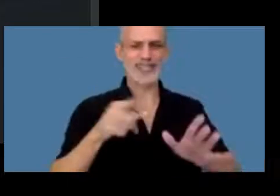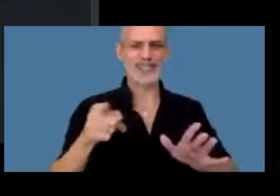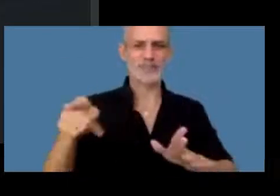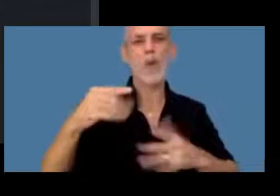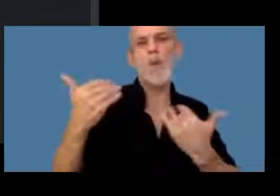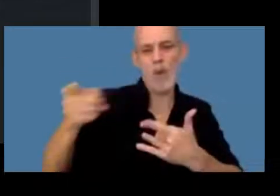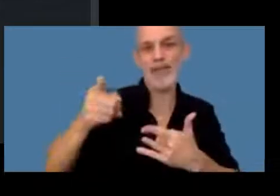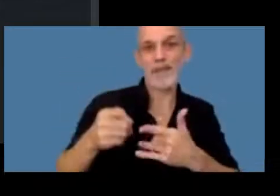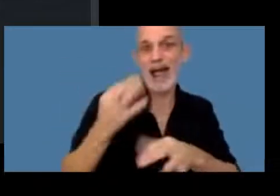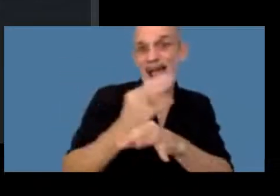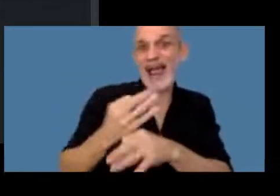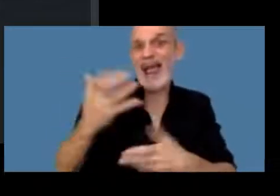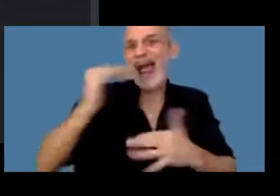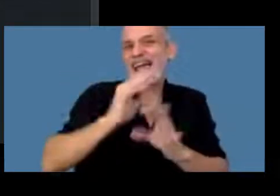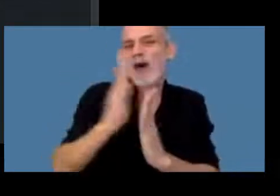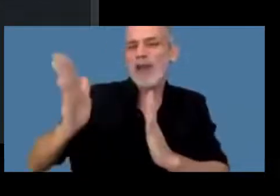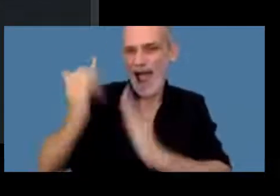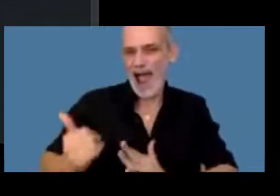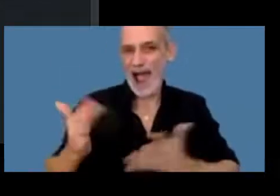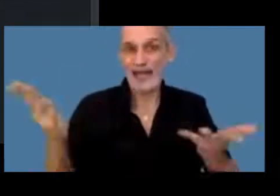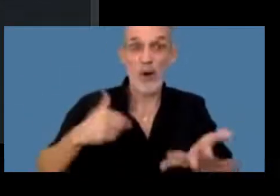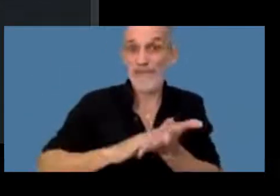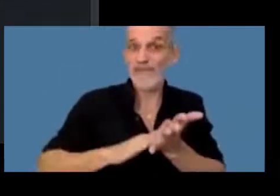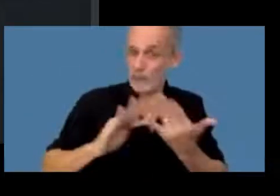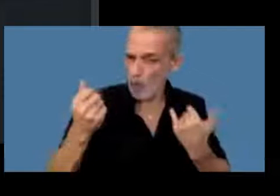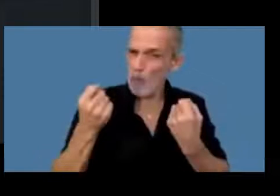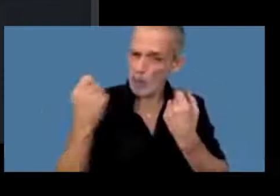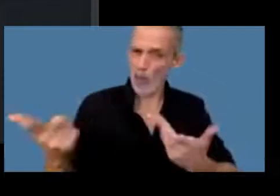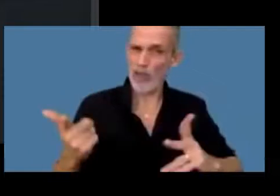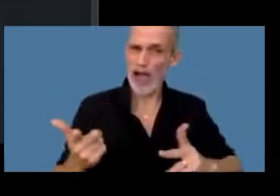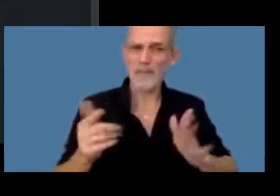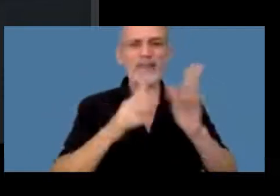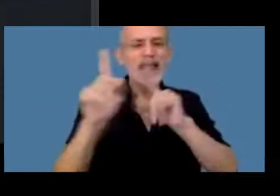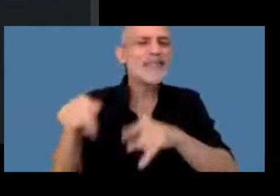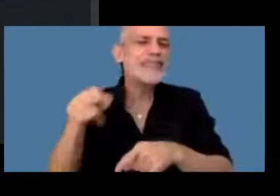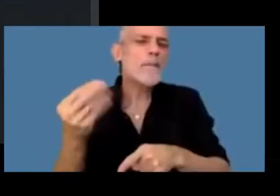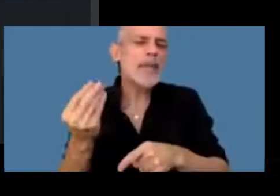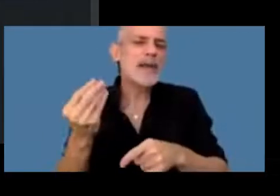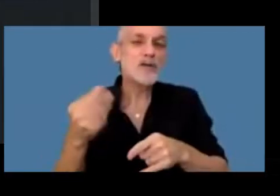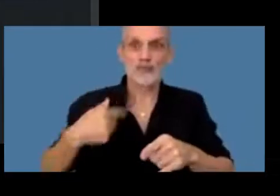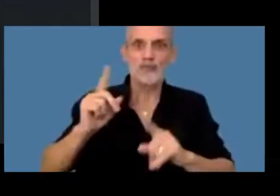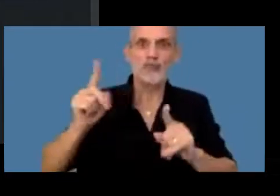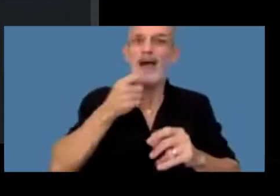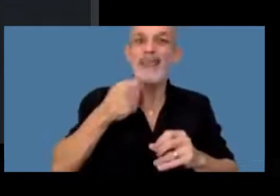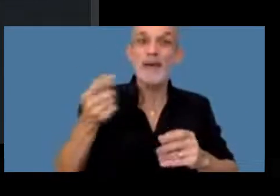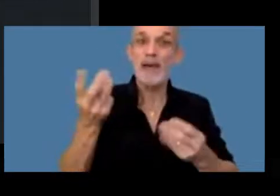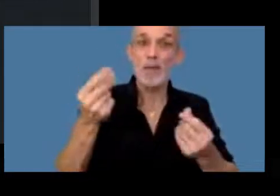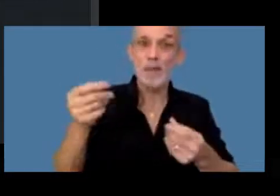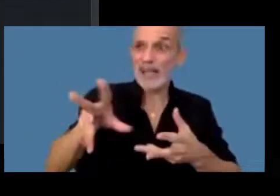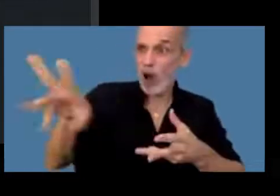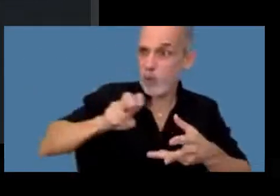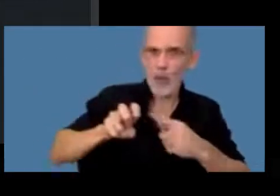digamos. Si le tengo que facturar. Y por otro lado, tampoco si le tengo que retener ganancias, porque le tendría que retener